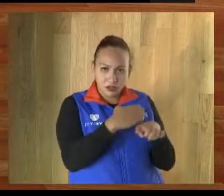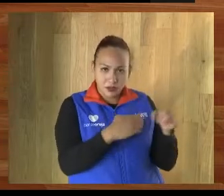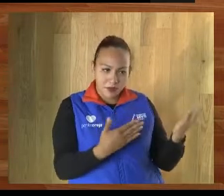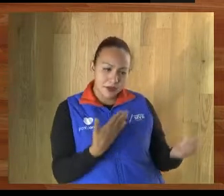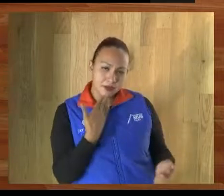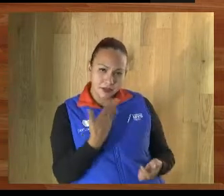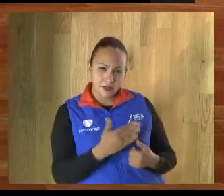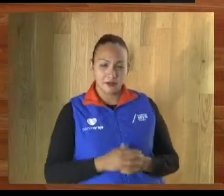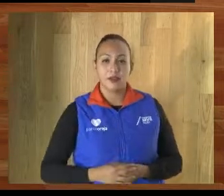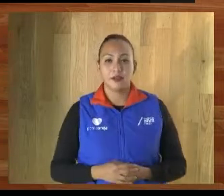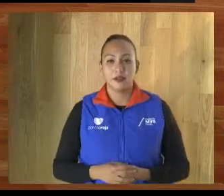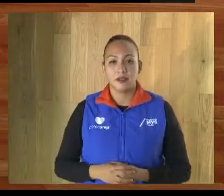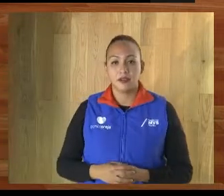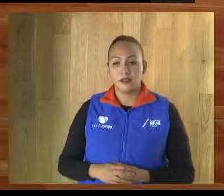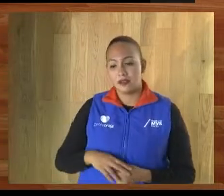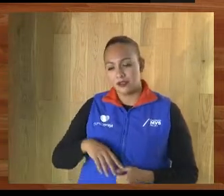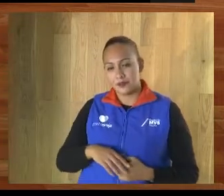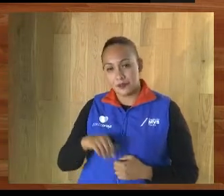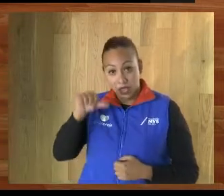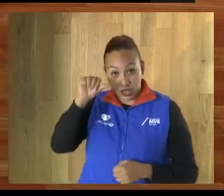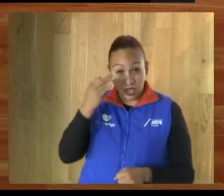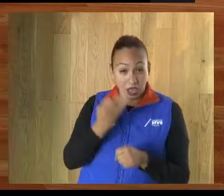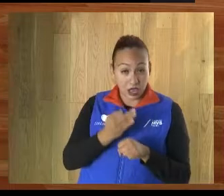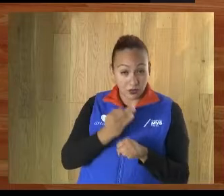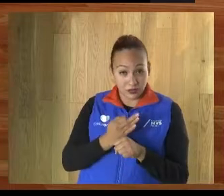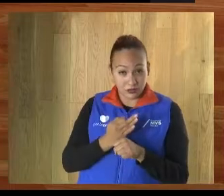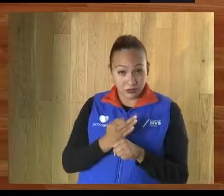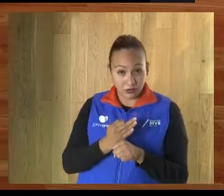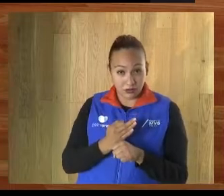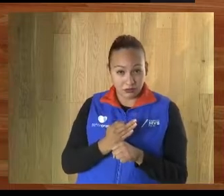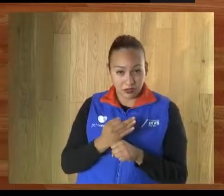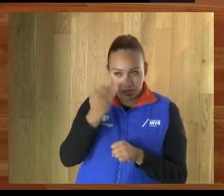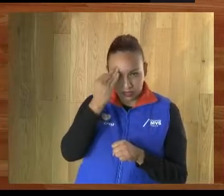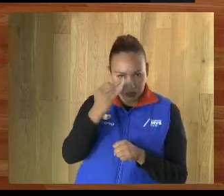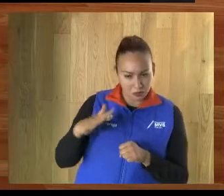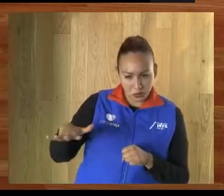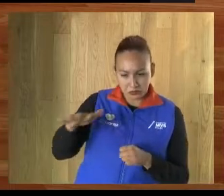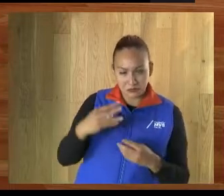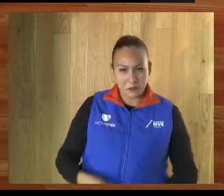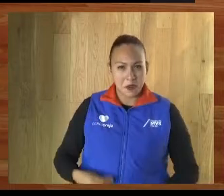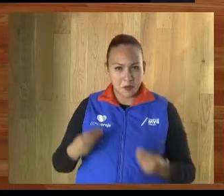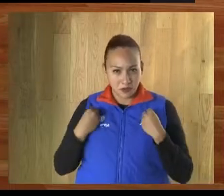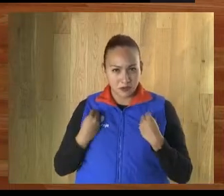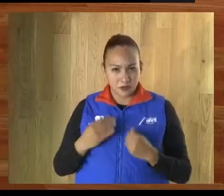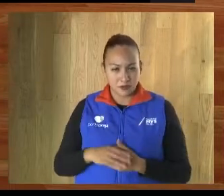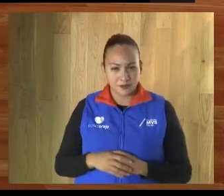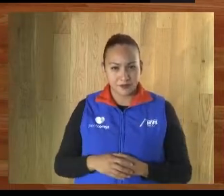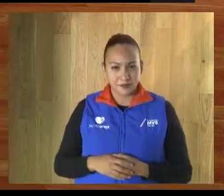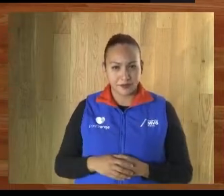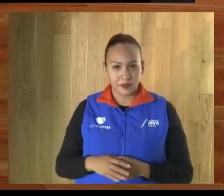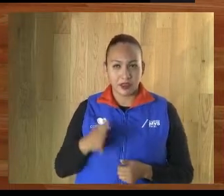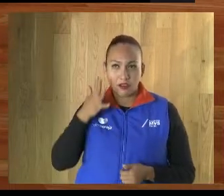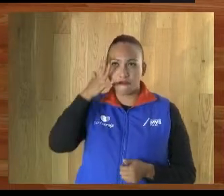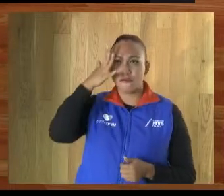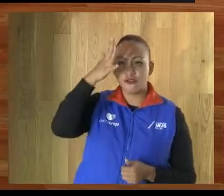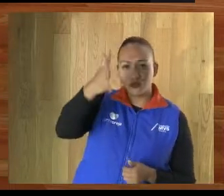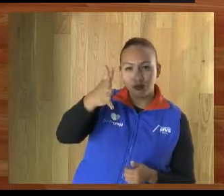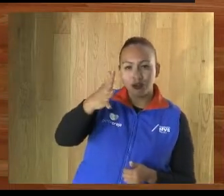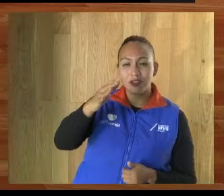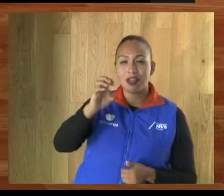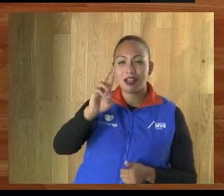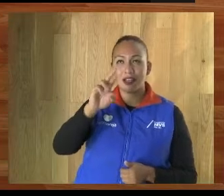que termine el encuentro, el mundo en el que estamos viviendo ahora y como así lo dice el lema de este año, del futuro de la